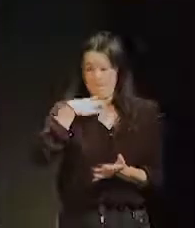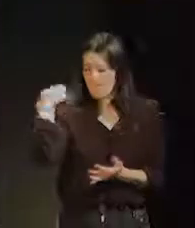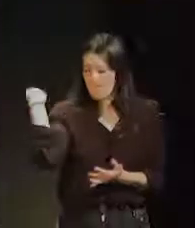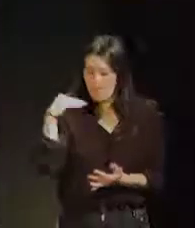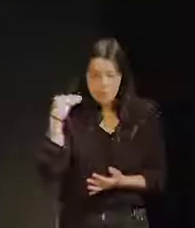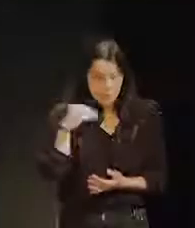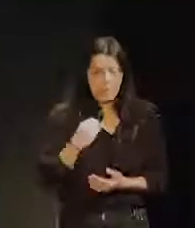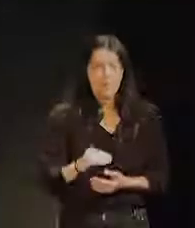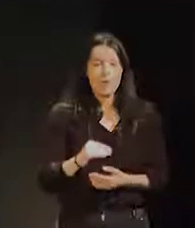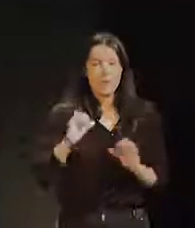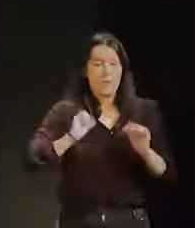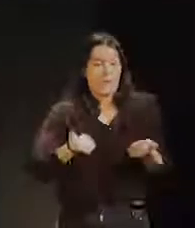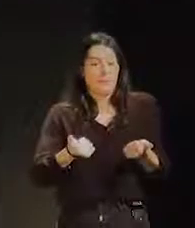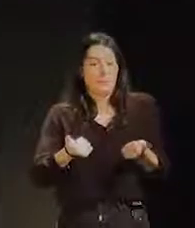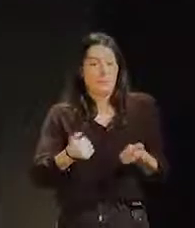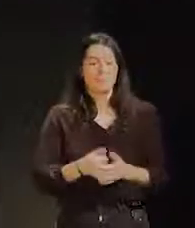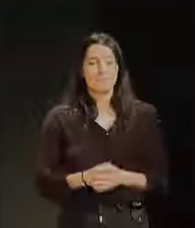casualmente,